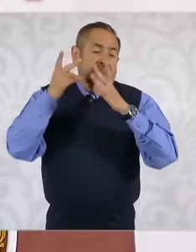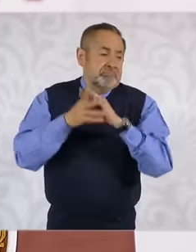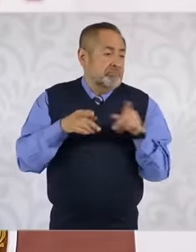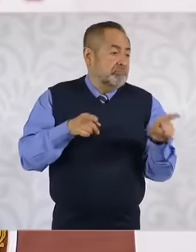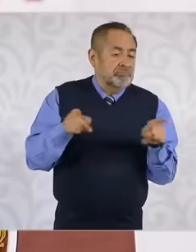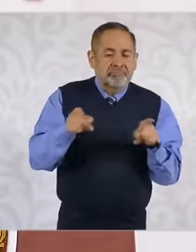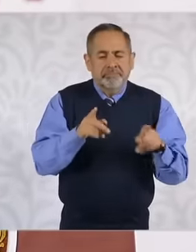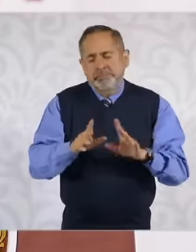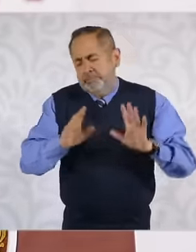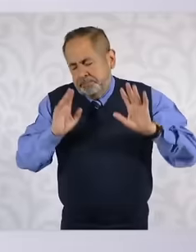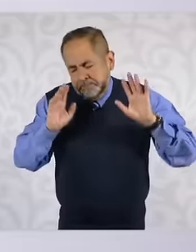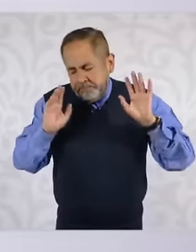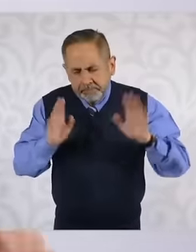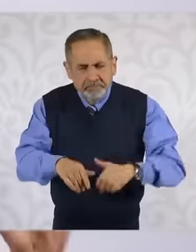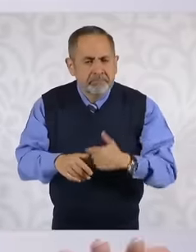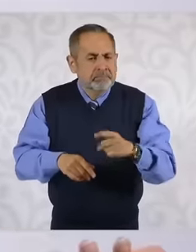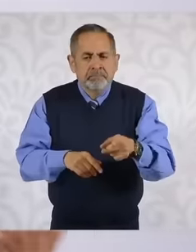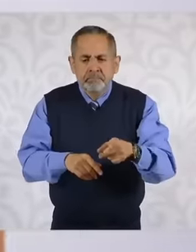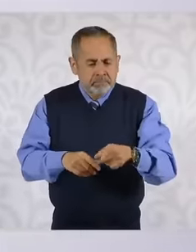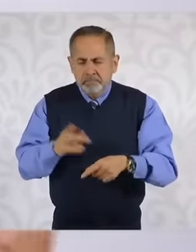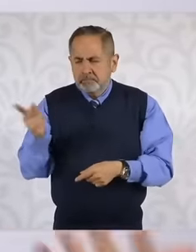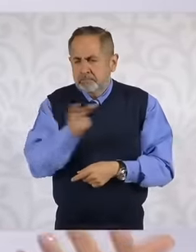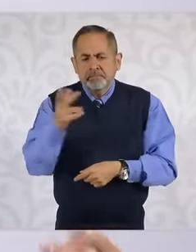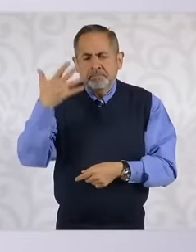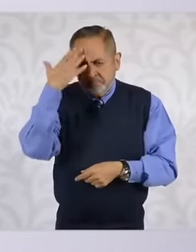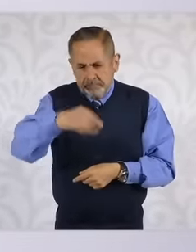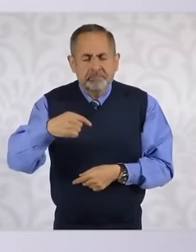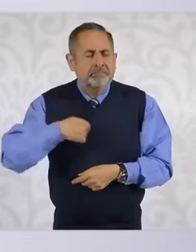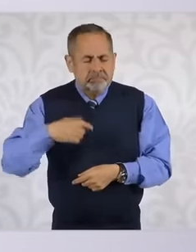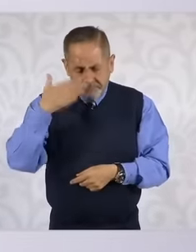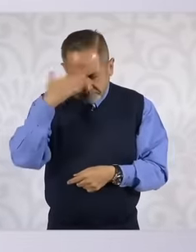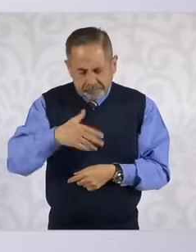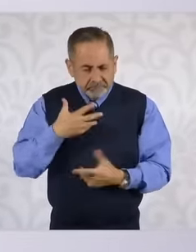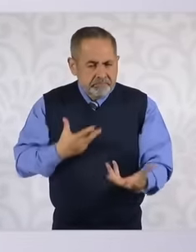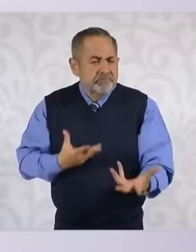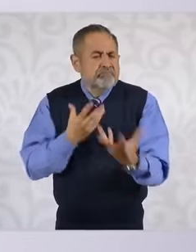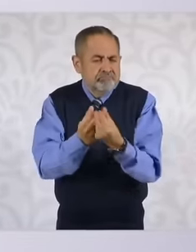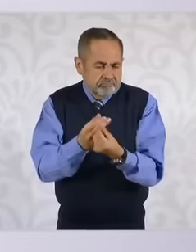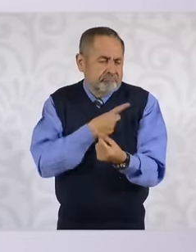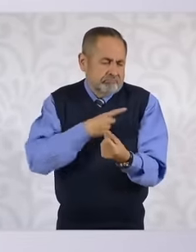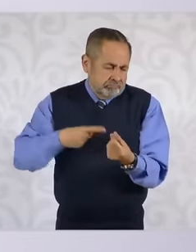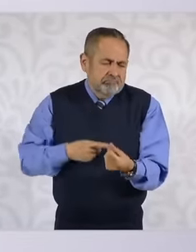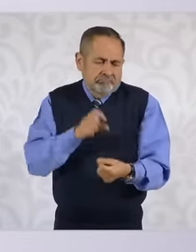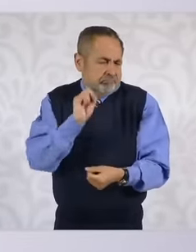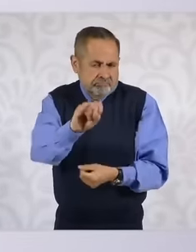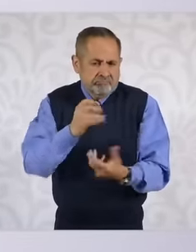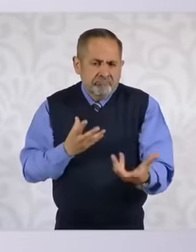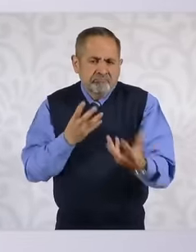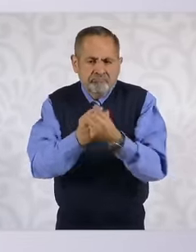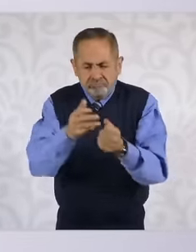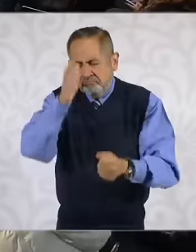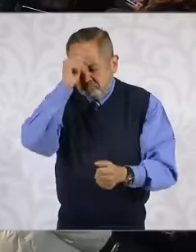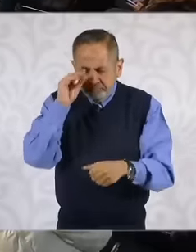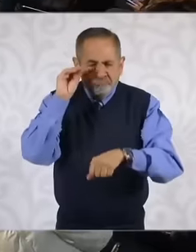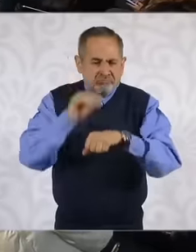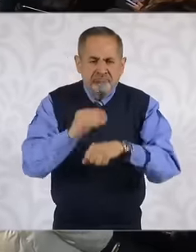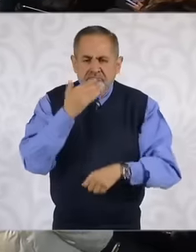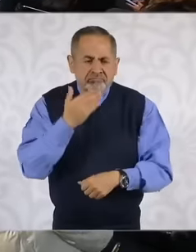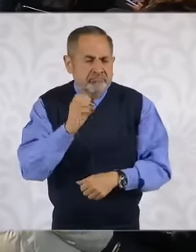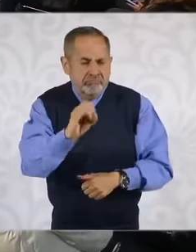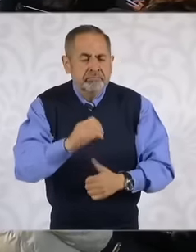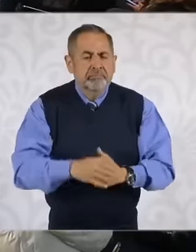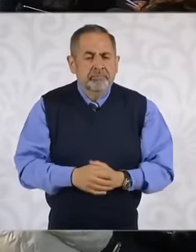u otro sentido, pero ellos saben y nosotros sabemos que es indispensable el acuerdo. Bien, y